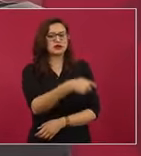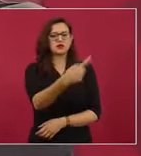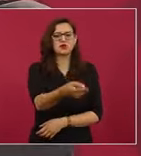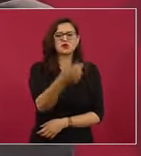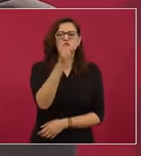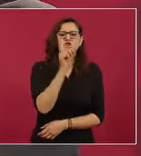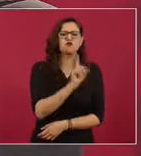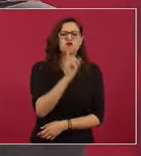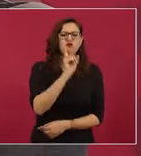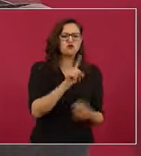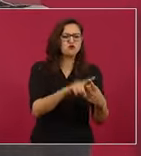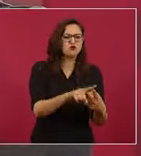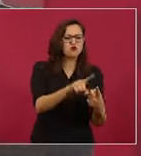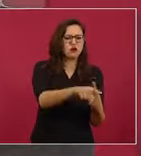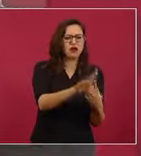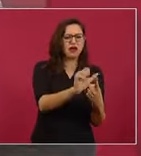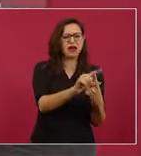González